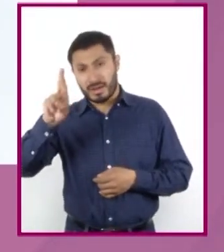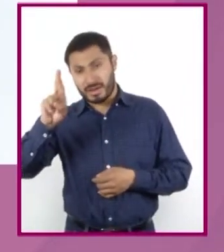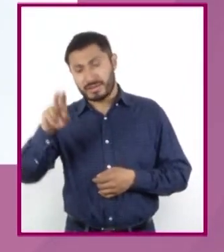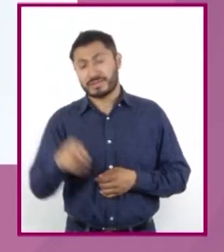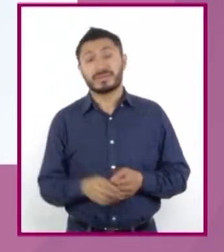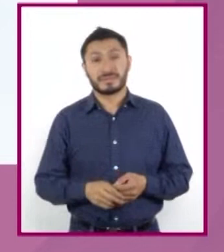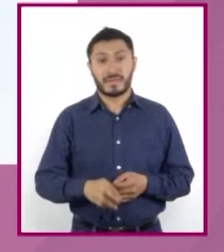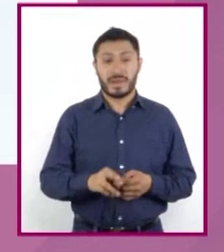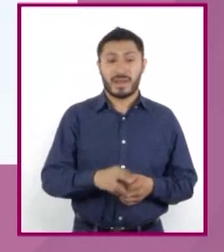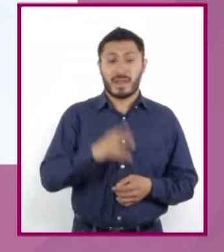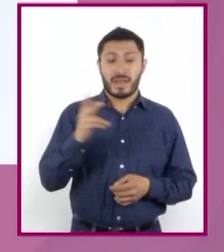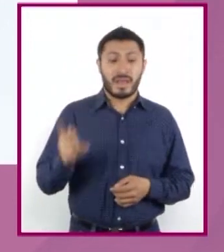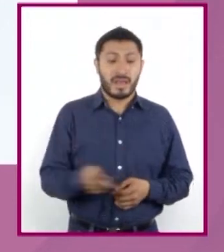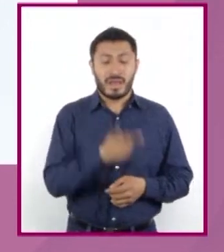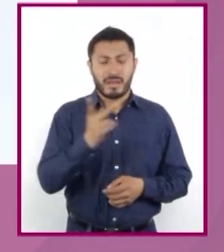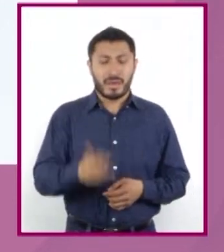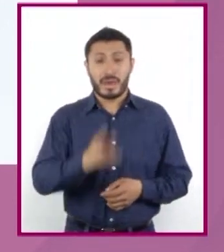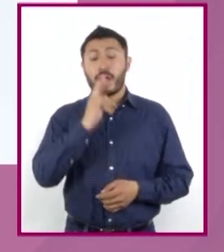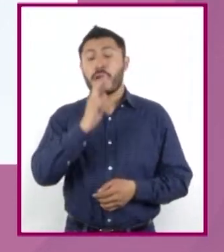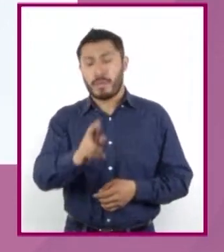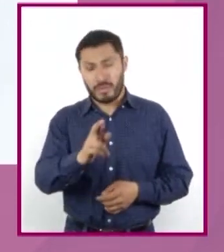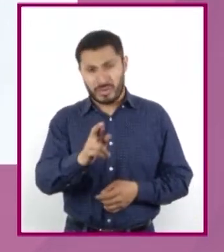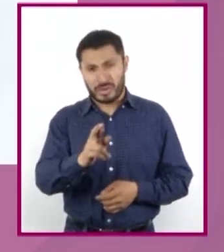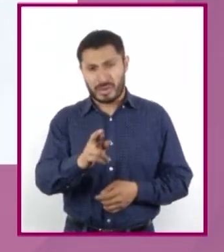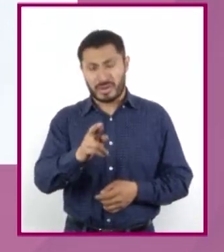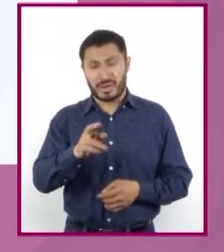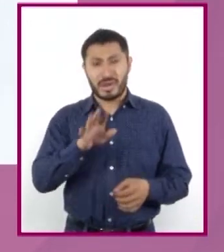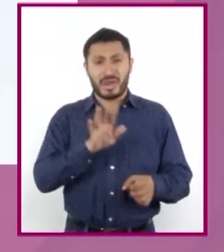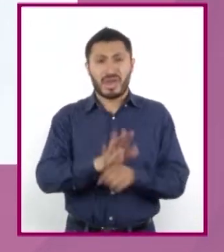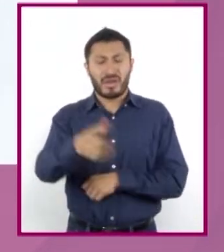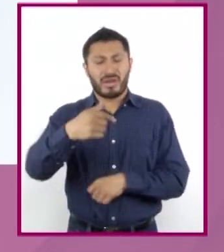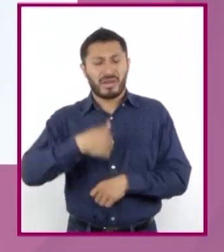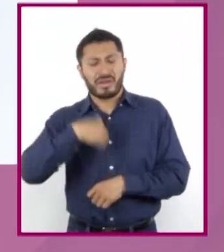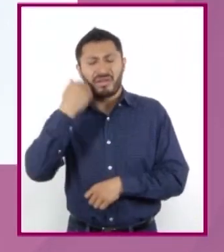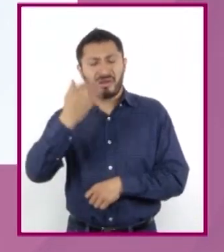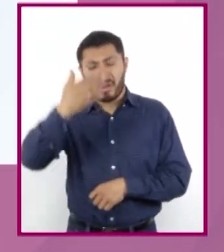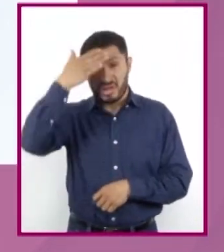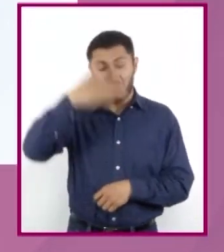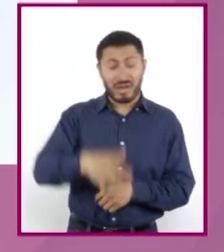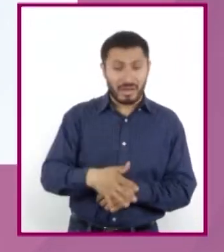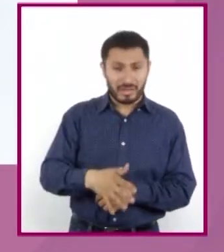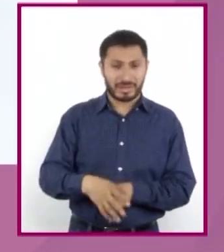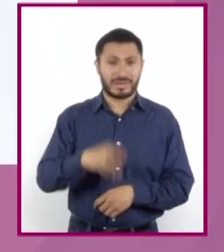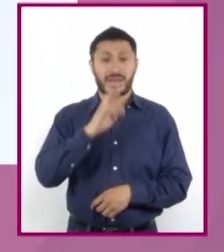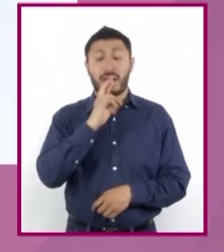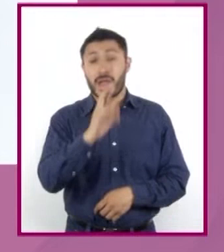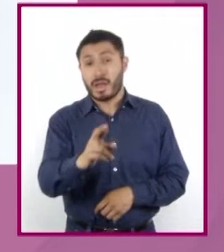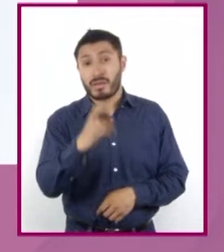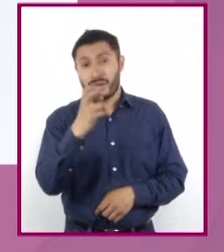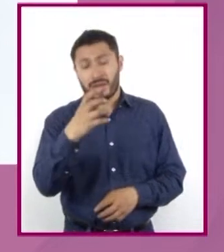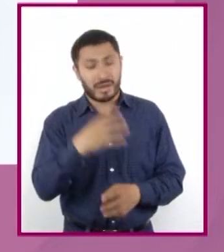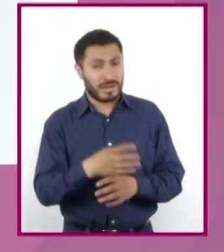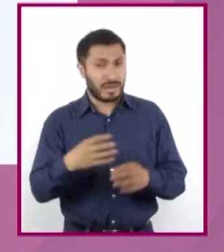Responder a la pregunta ¿qué quiero saber? Y la respuesta será el objeto de nuestro estudio.